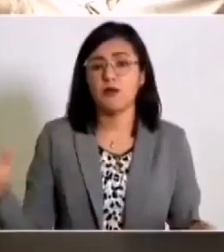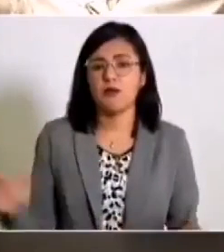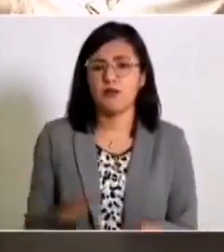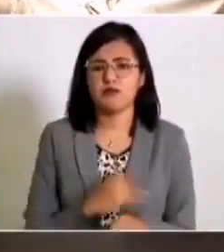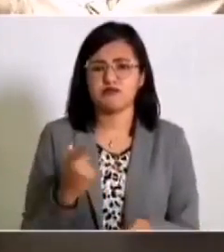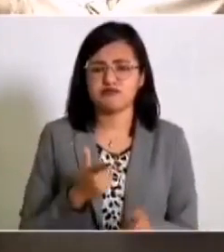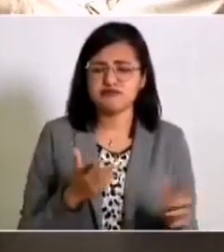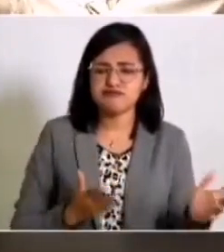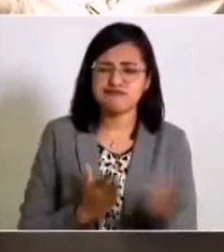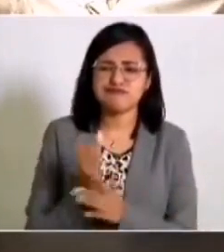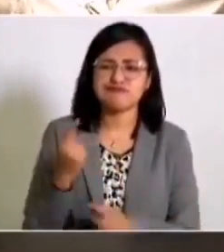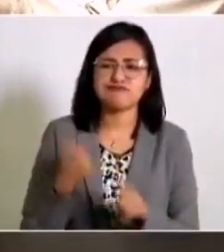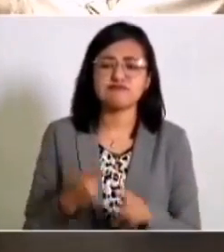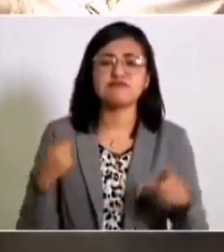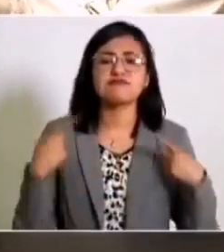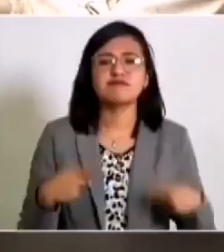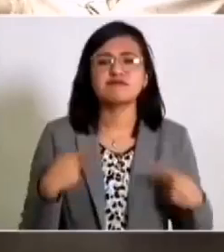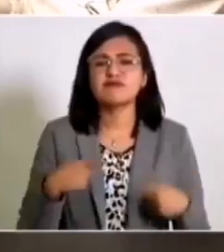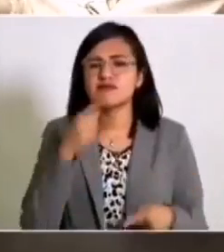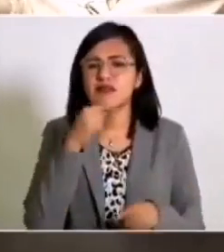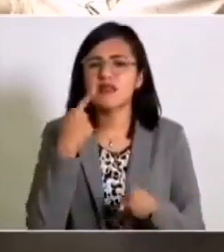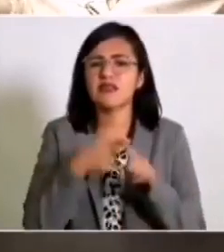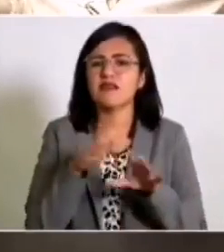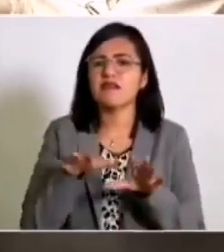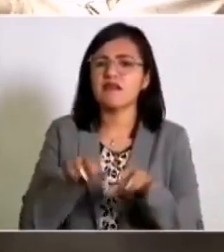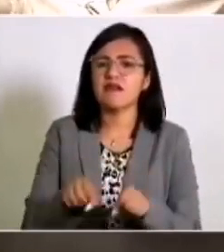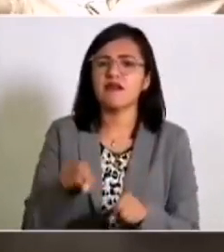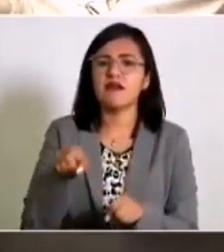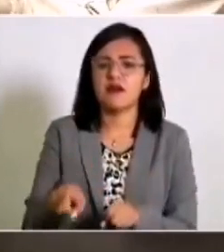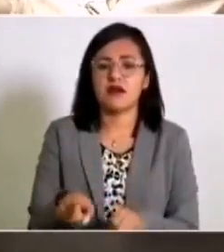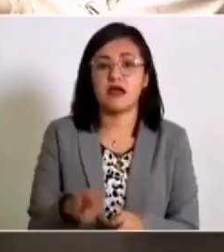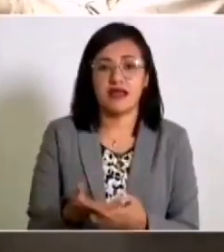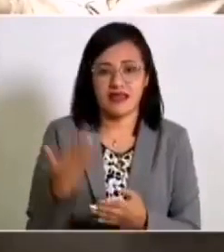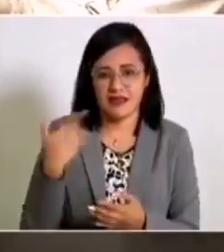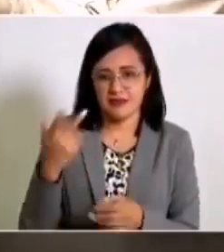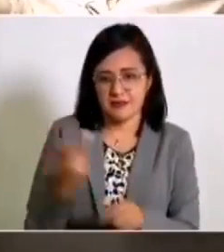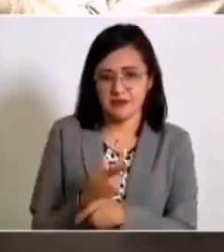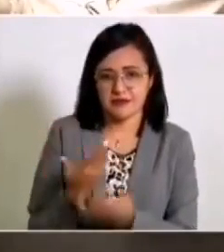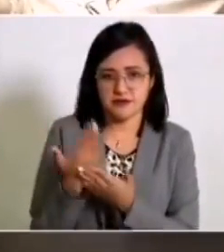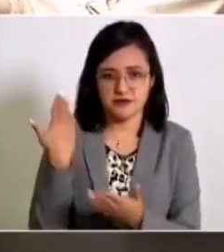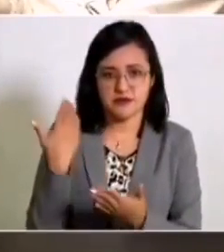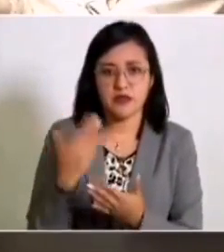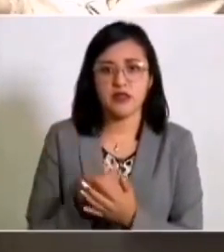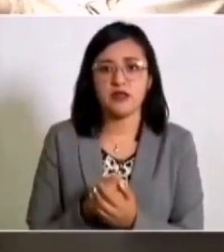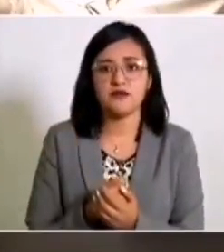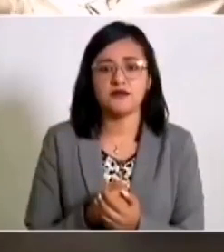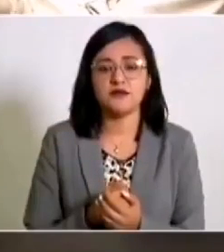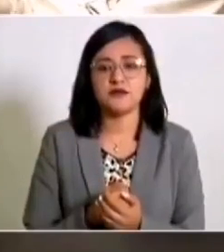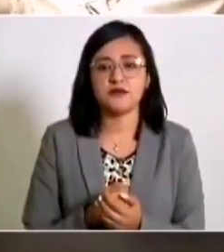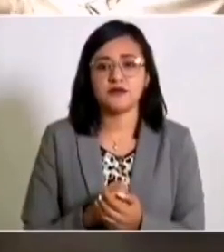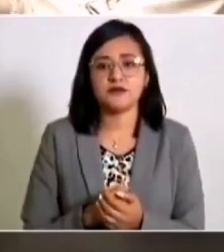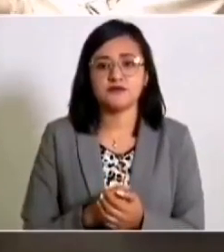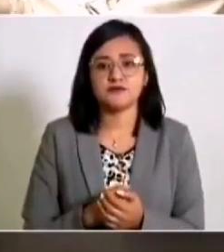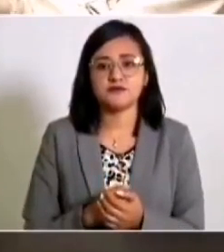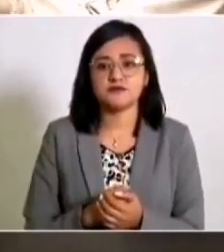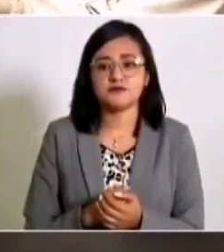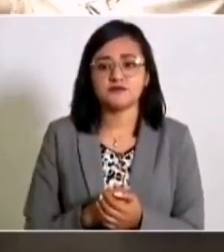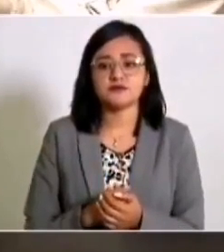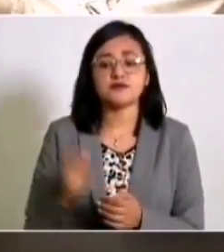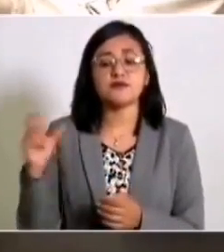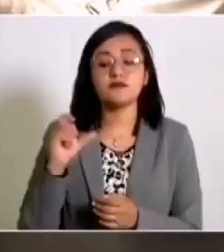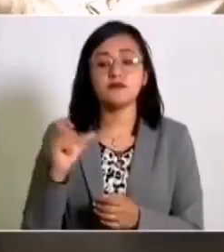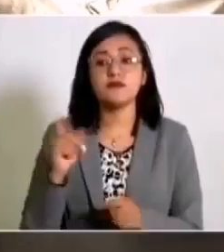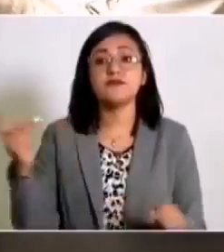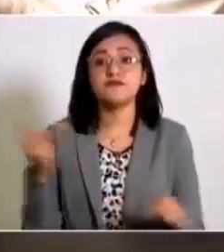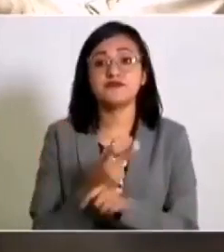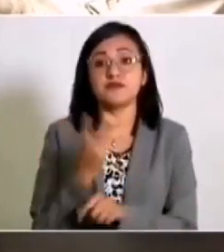intervención de los agentes que tomaron, que intervinieron en el momento